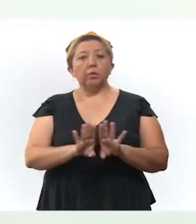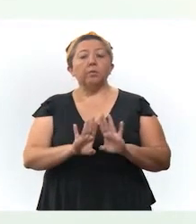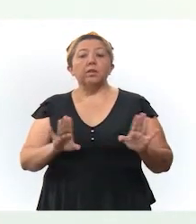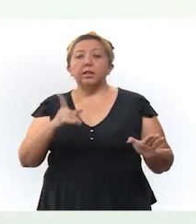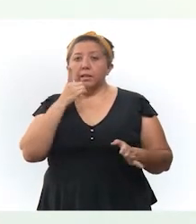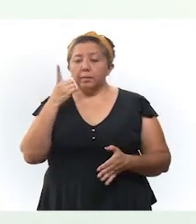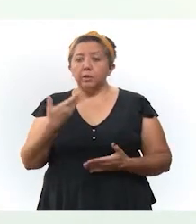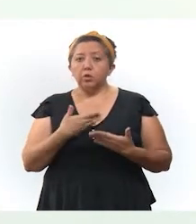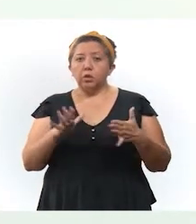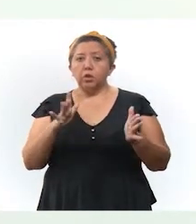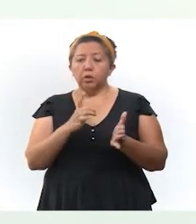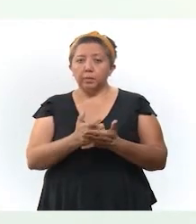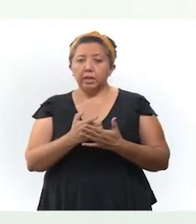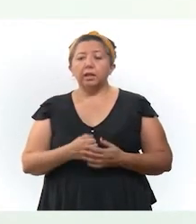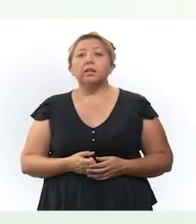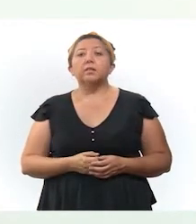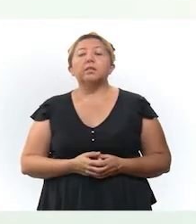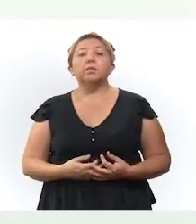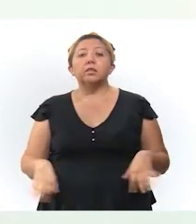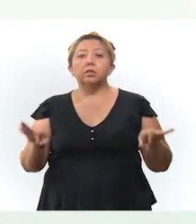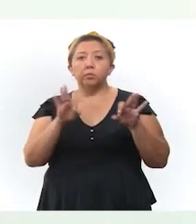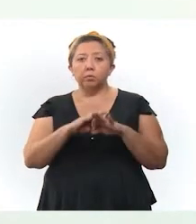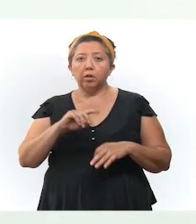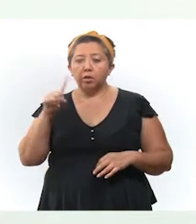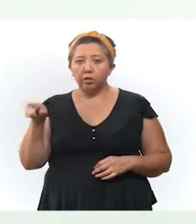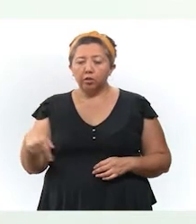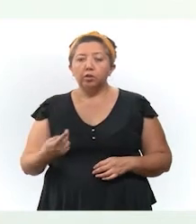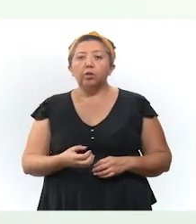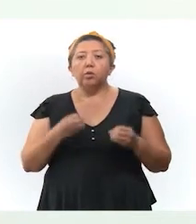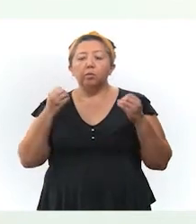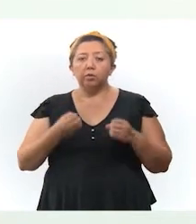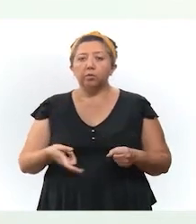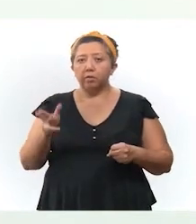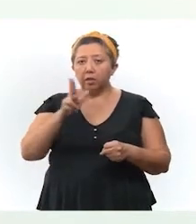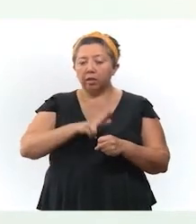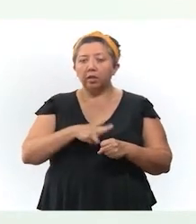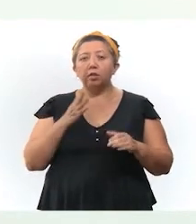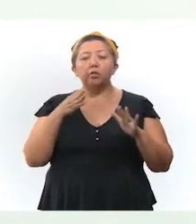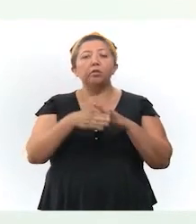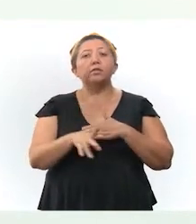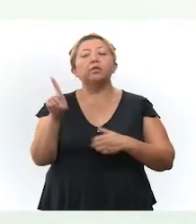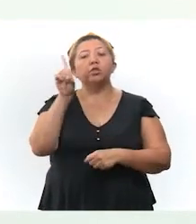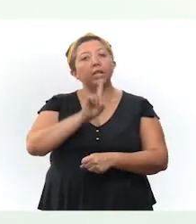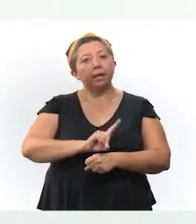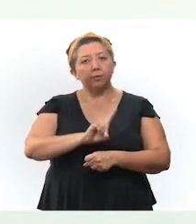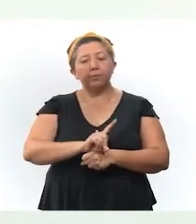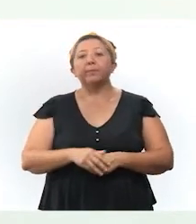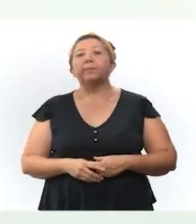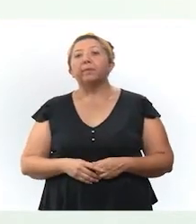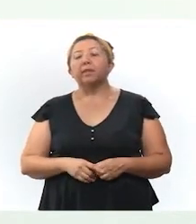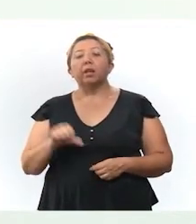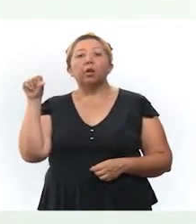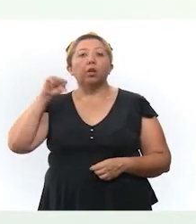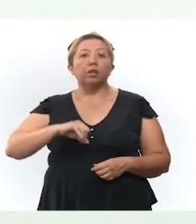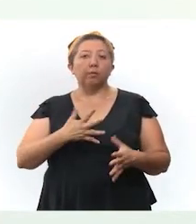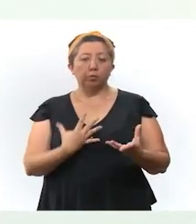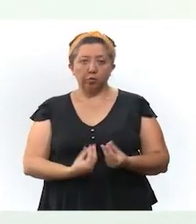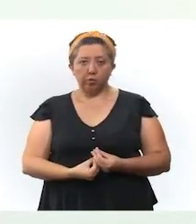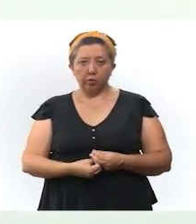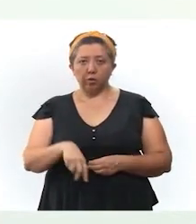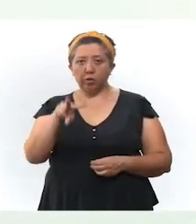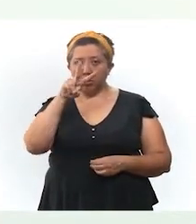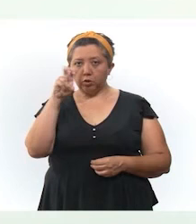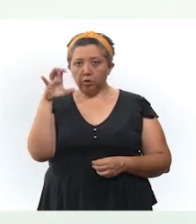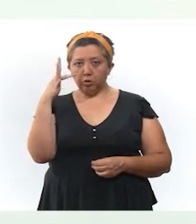se ha señalado, en la reapertura económica los datos más importantes son la ocupación hospitalaria y los ingresos diarios. El día de hoy